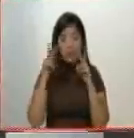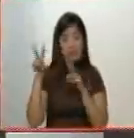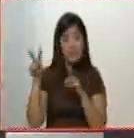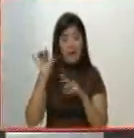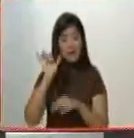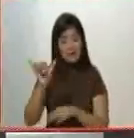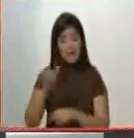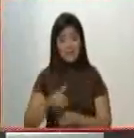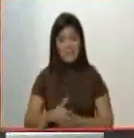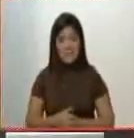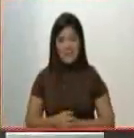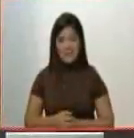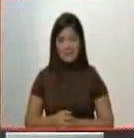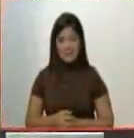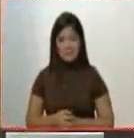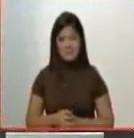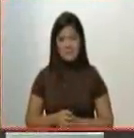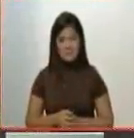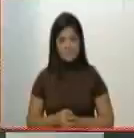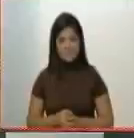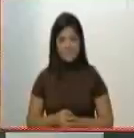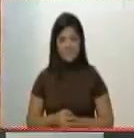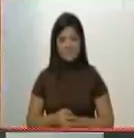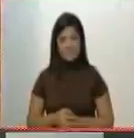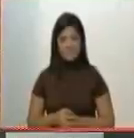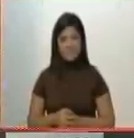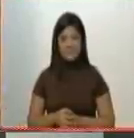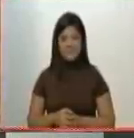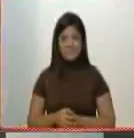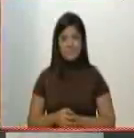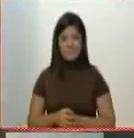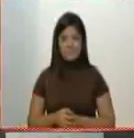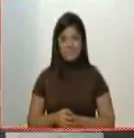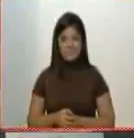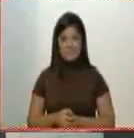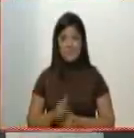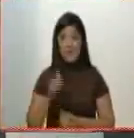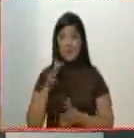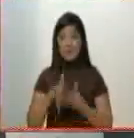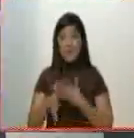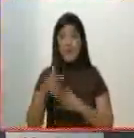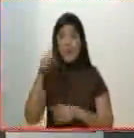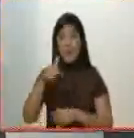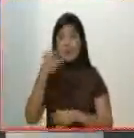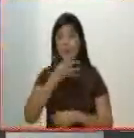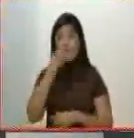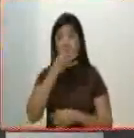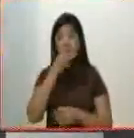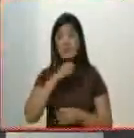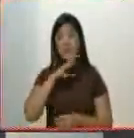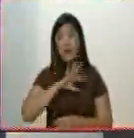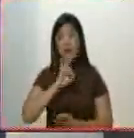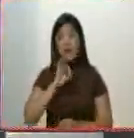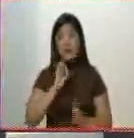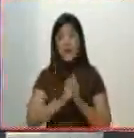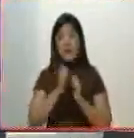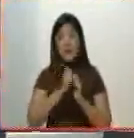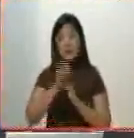desde allá. ¿Qué opinión tienen al respecto de lo que se vive en esta tarde histórica para el deporte